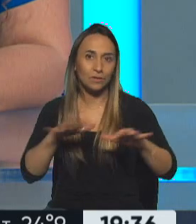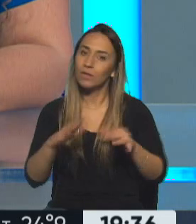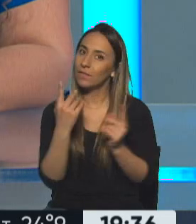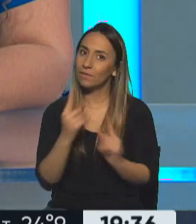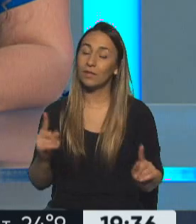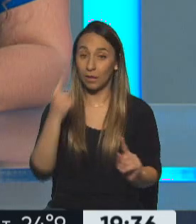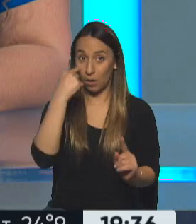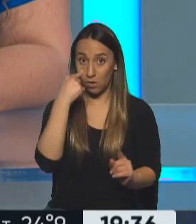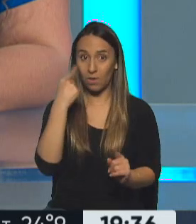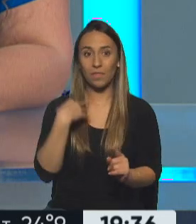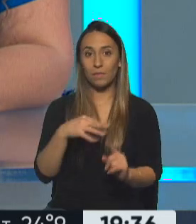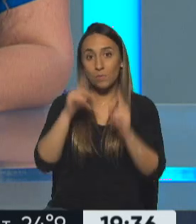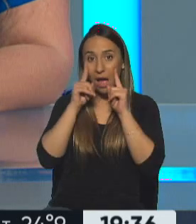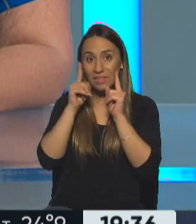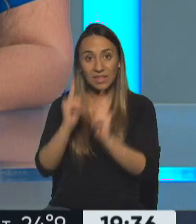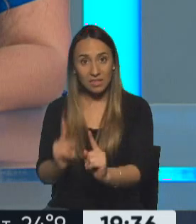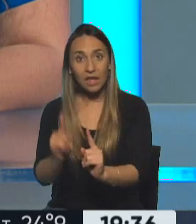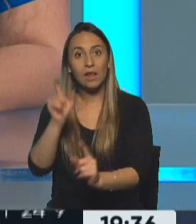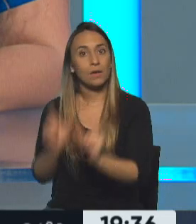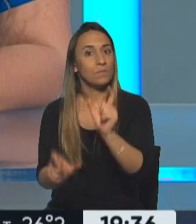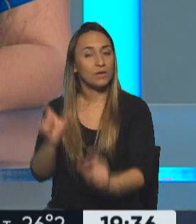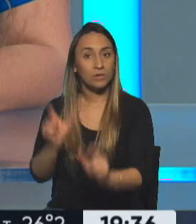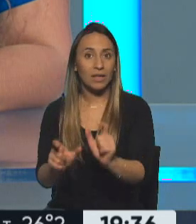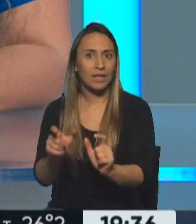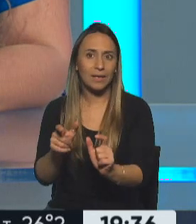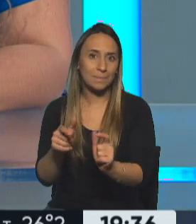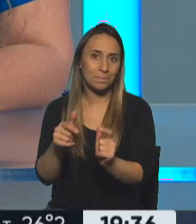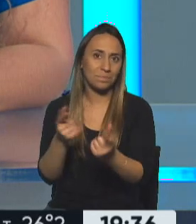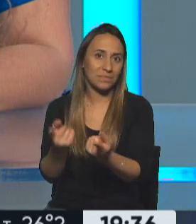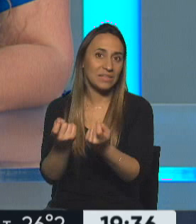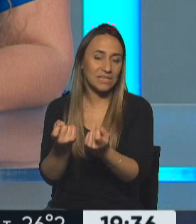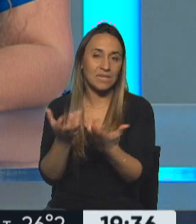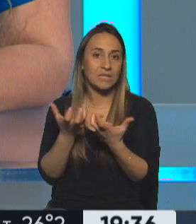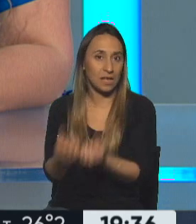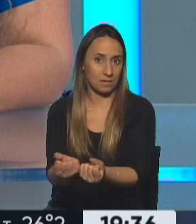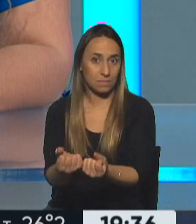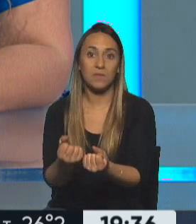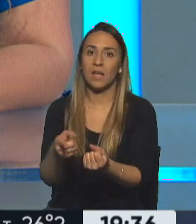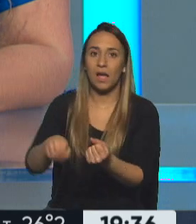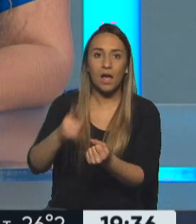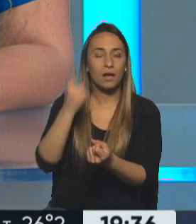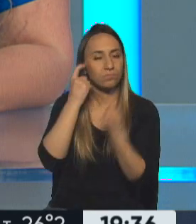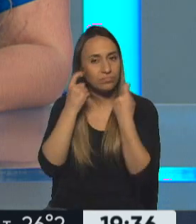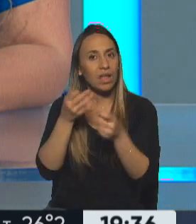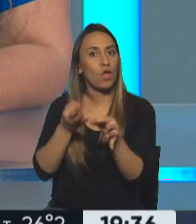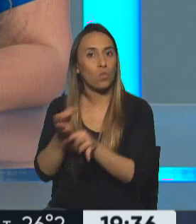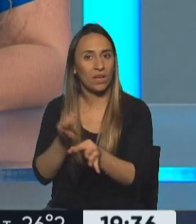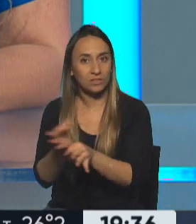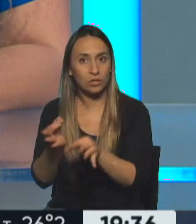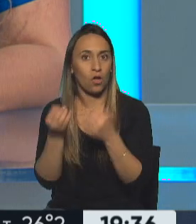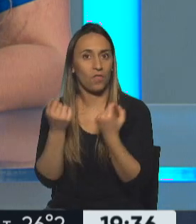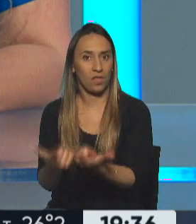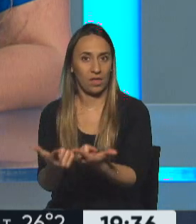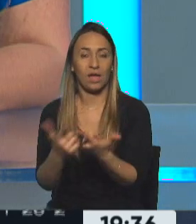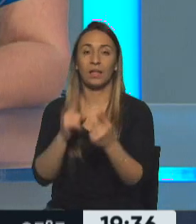por supuesto, atender a las personas que más ajustes necesita para poder estar educándose, para poder luego